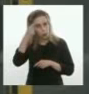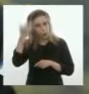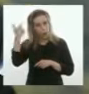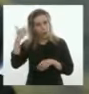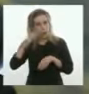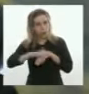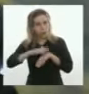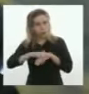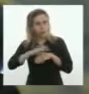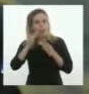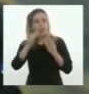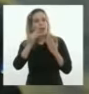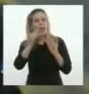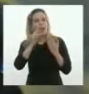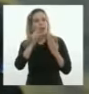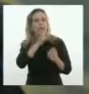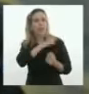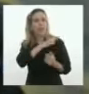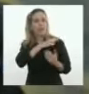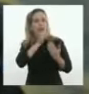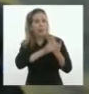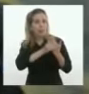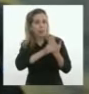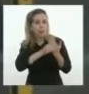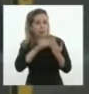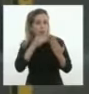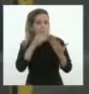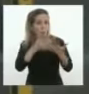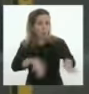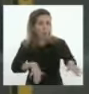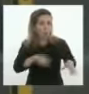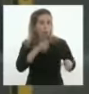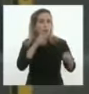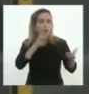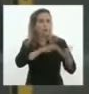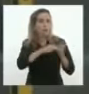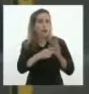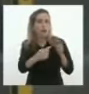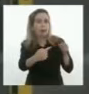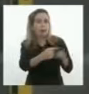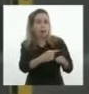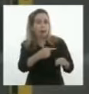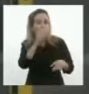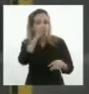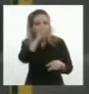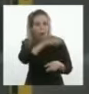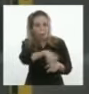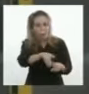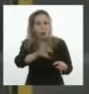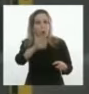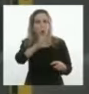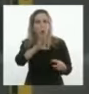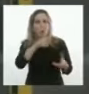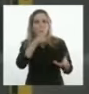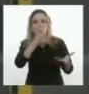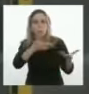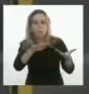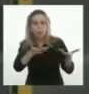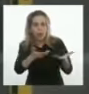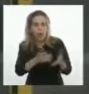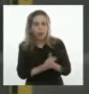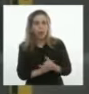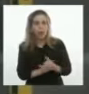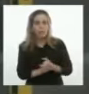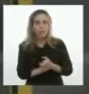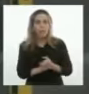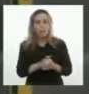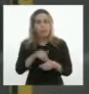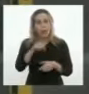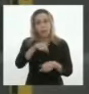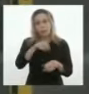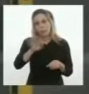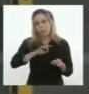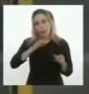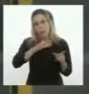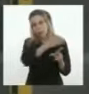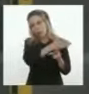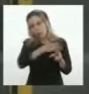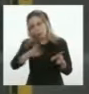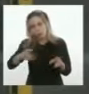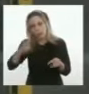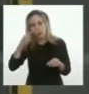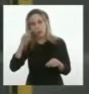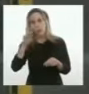gabinete por un conflicto con el campo tras un conflicto con el campo de hoy como